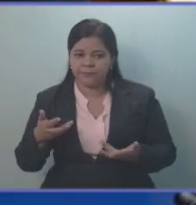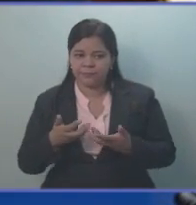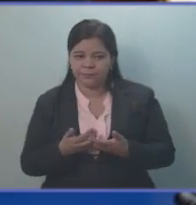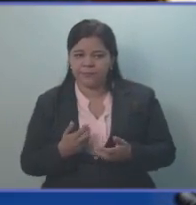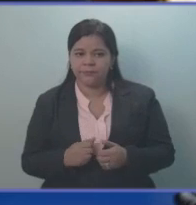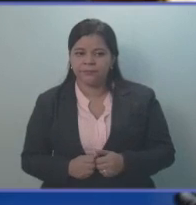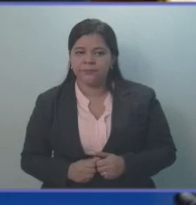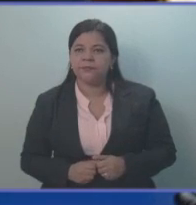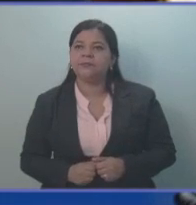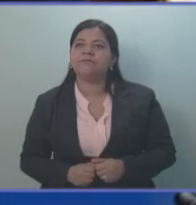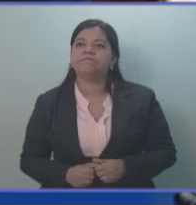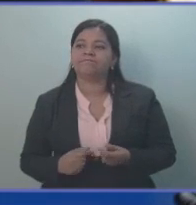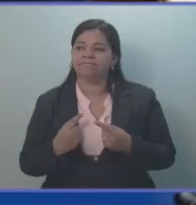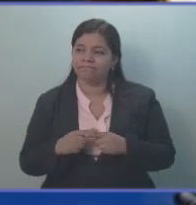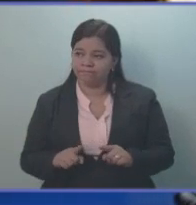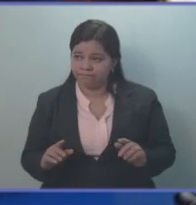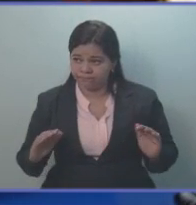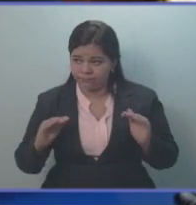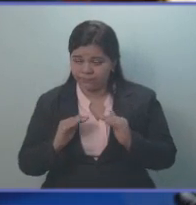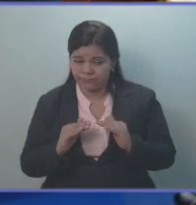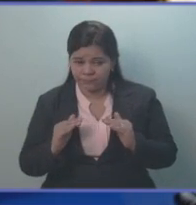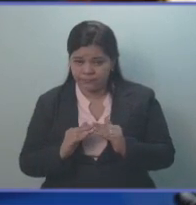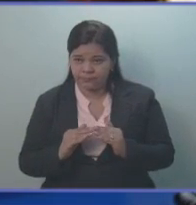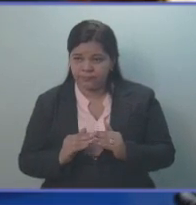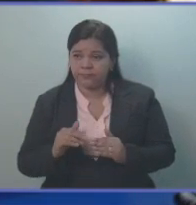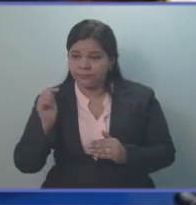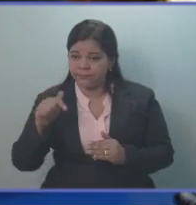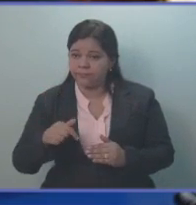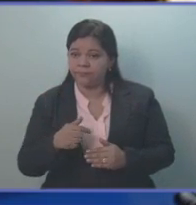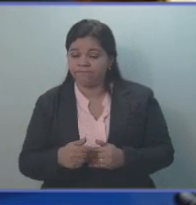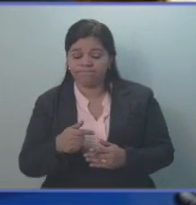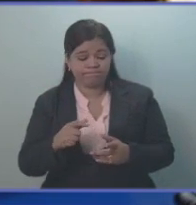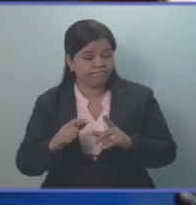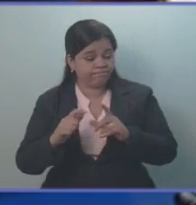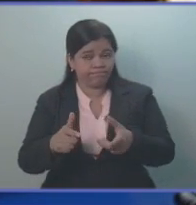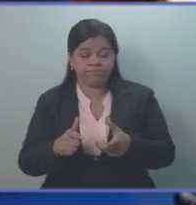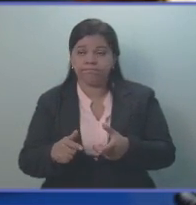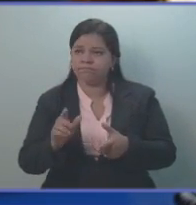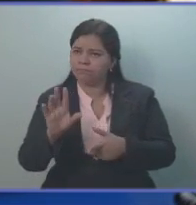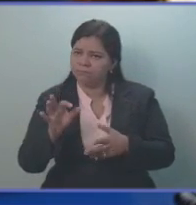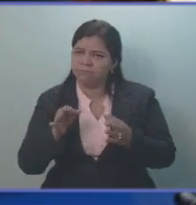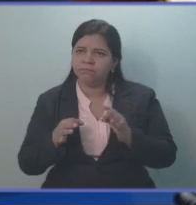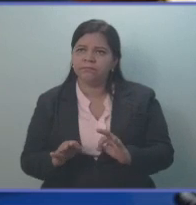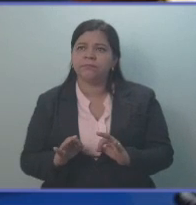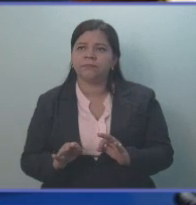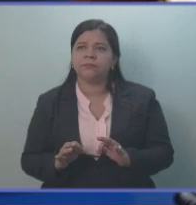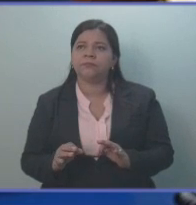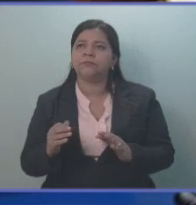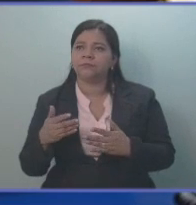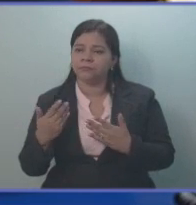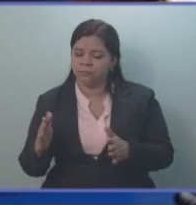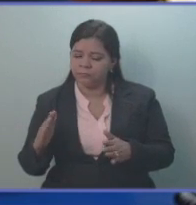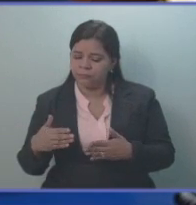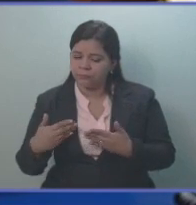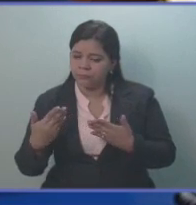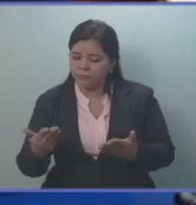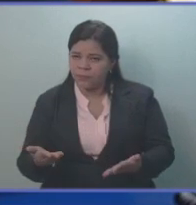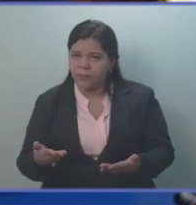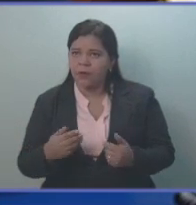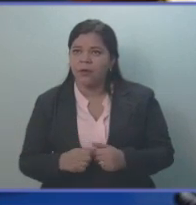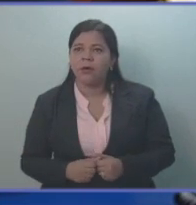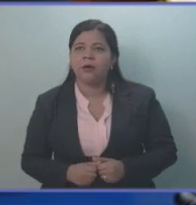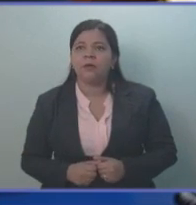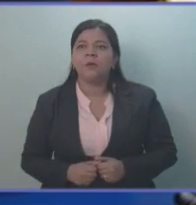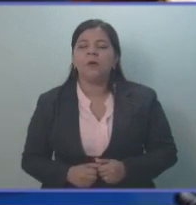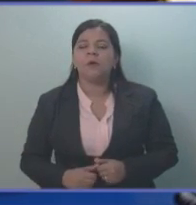país, pero que también con esta donación es una de las medidas que va a contribuir